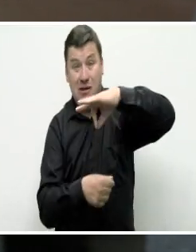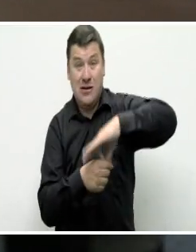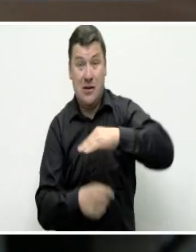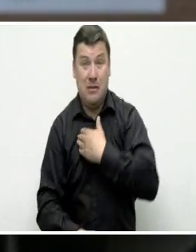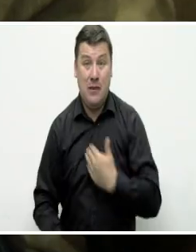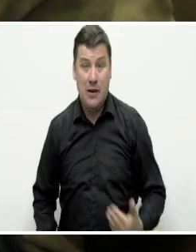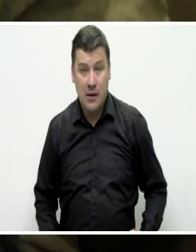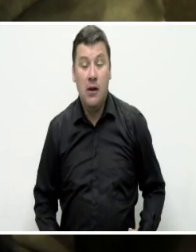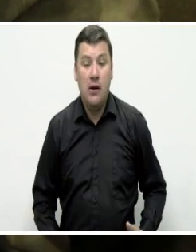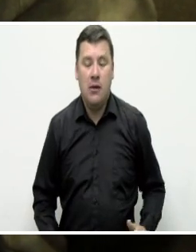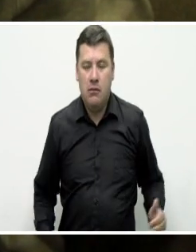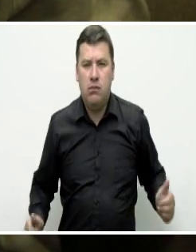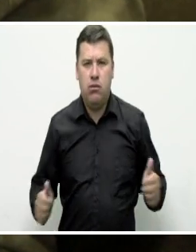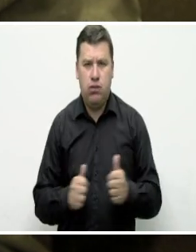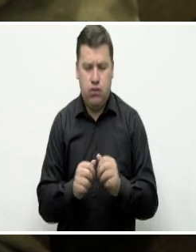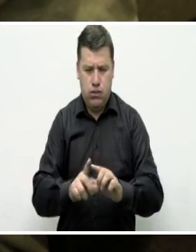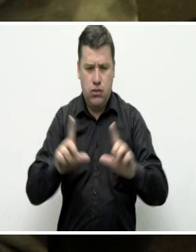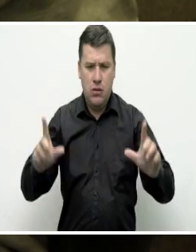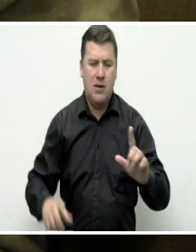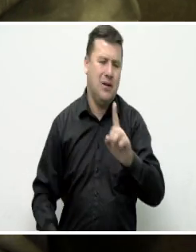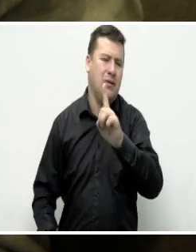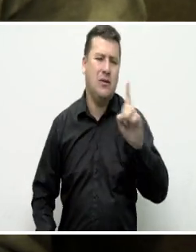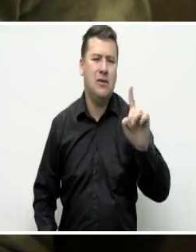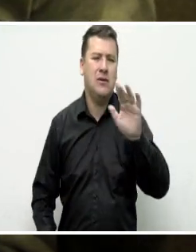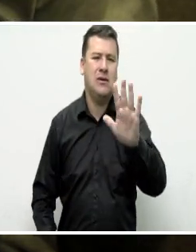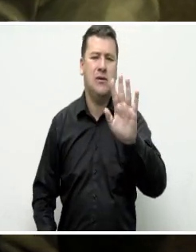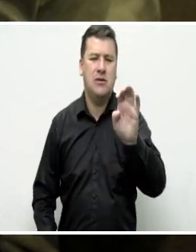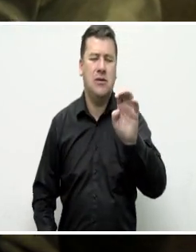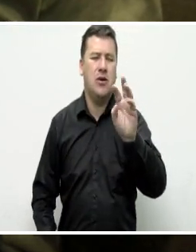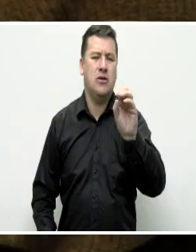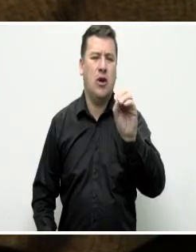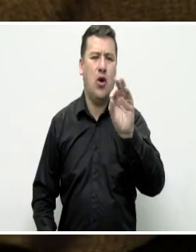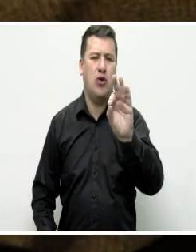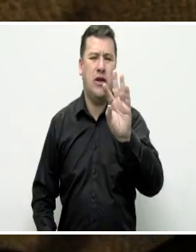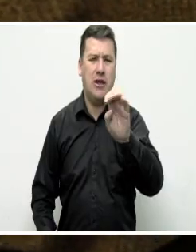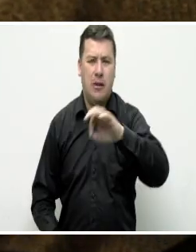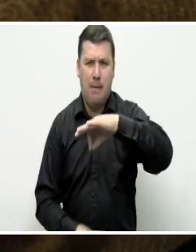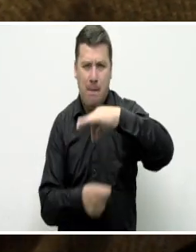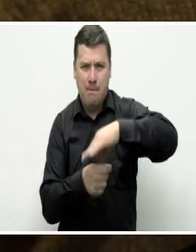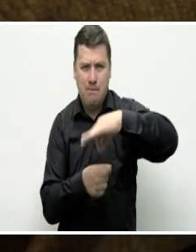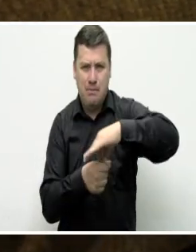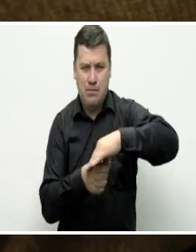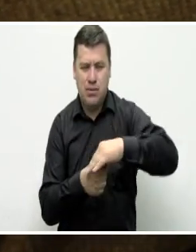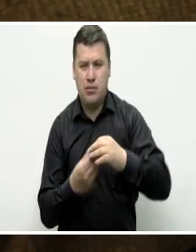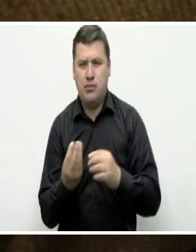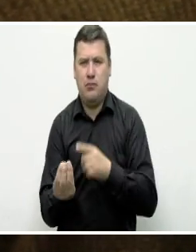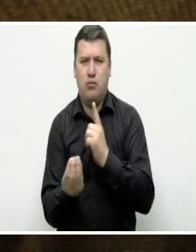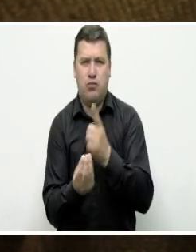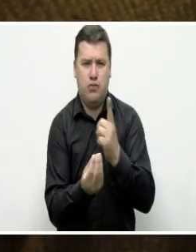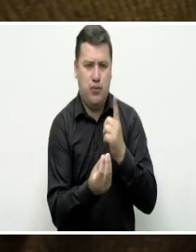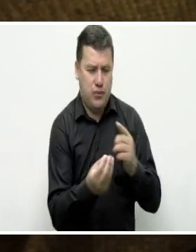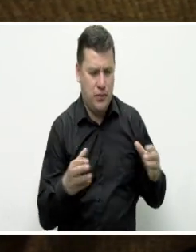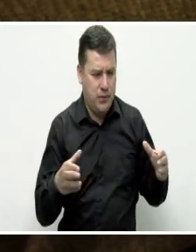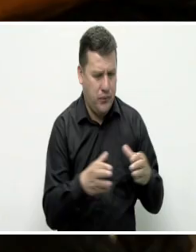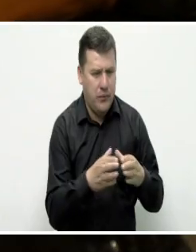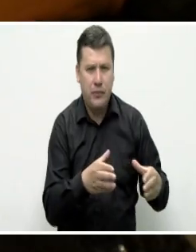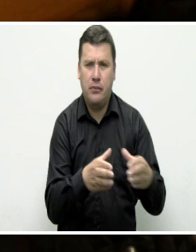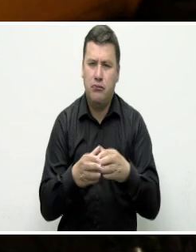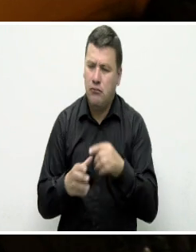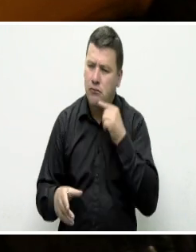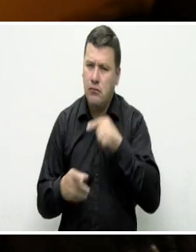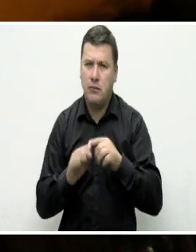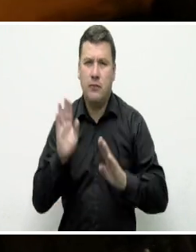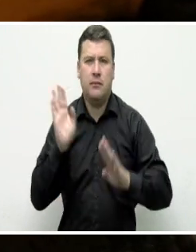se registraron en la plataforma 159.083 testigos por los 2 partidos y movimientos políticos de